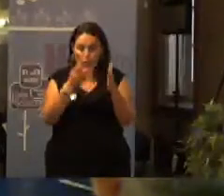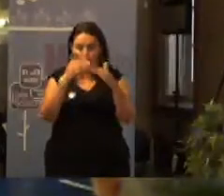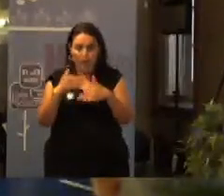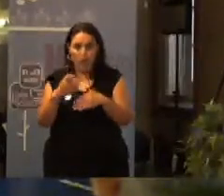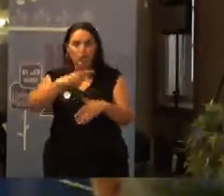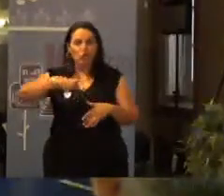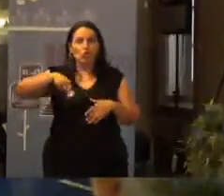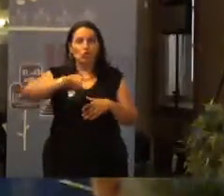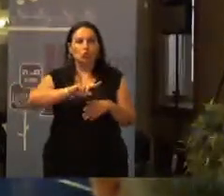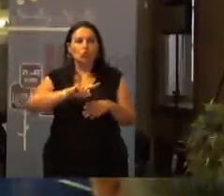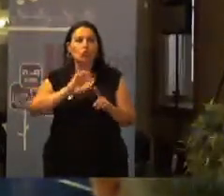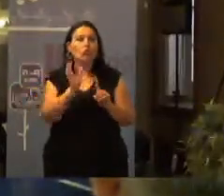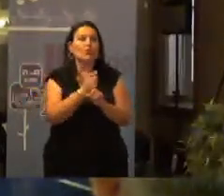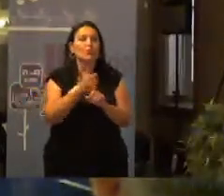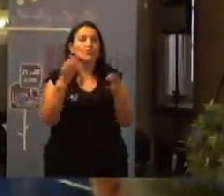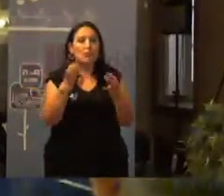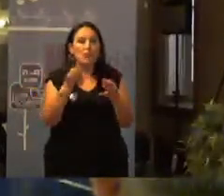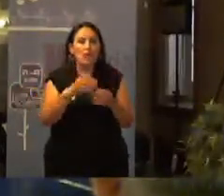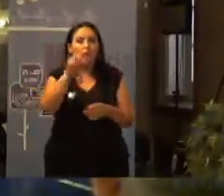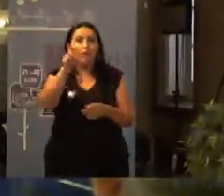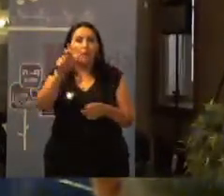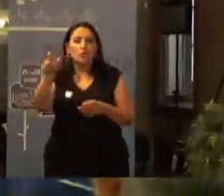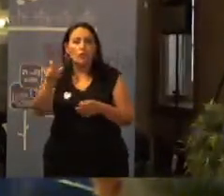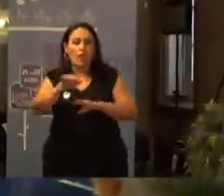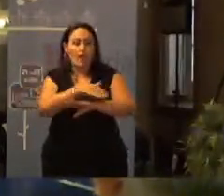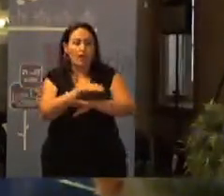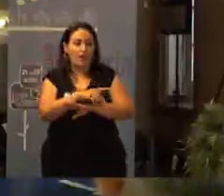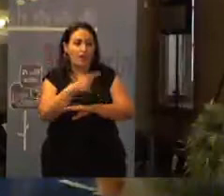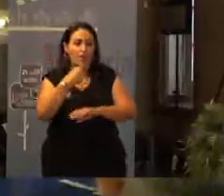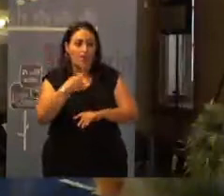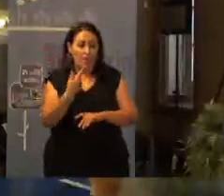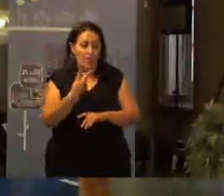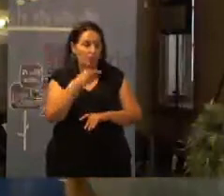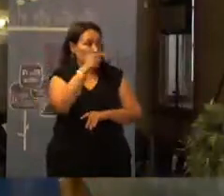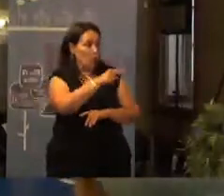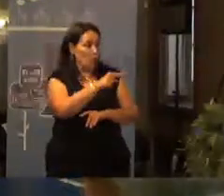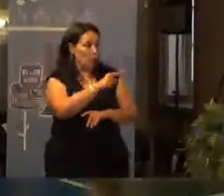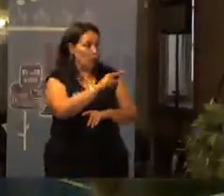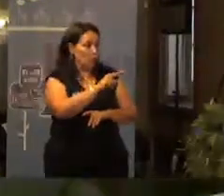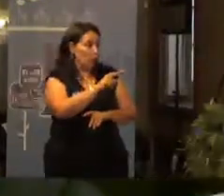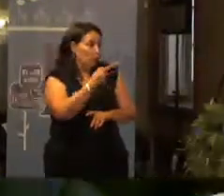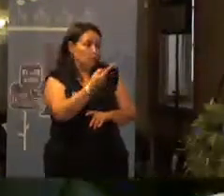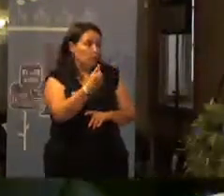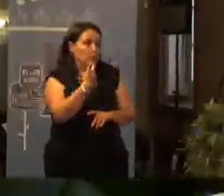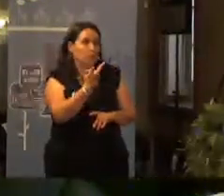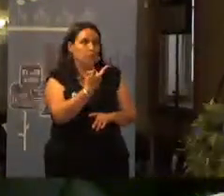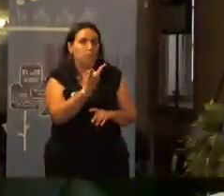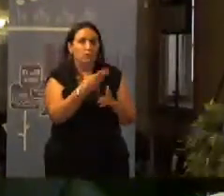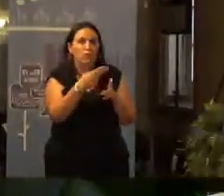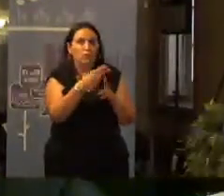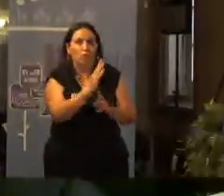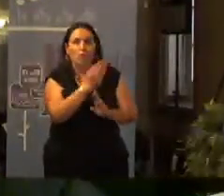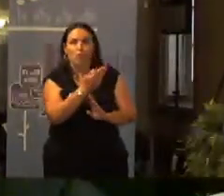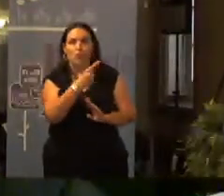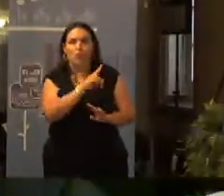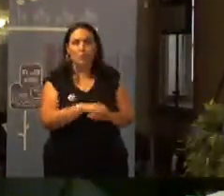acabaremos atopándonos con que alguén nos dirá pola rúa non nos representas outra vez. E iso, para min, é o máis grave que podría ocurrir.